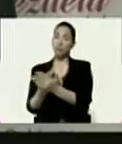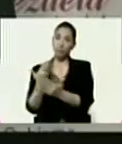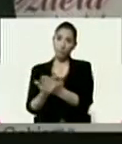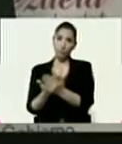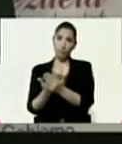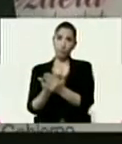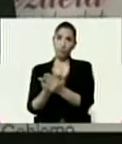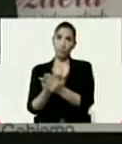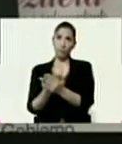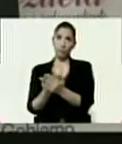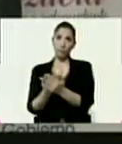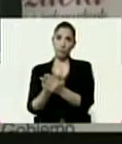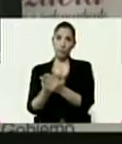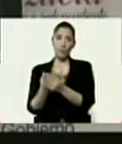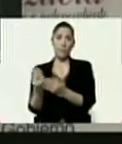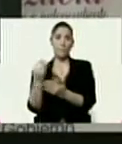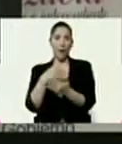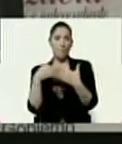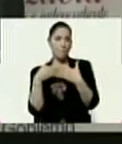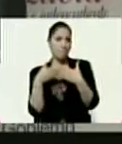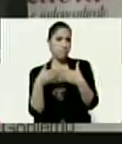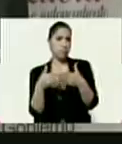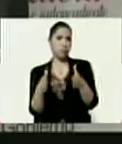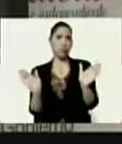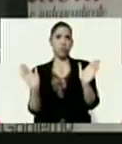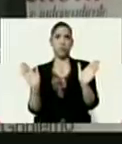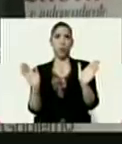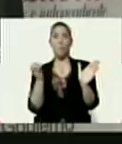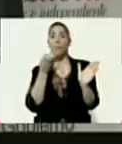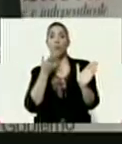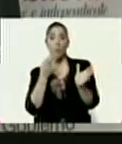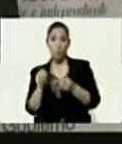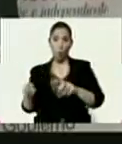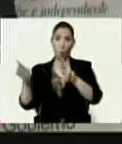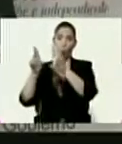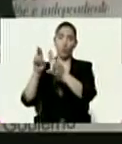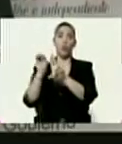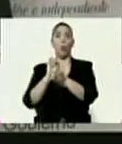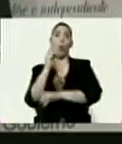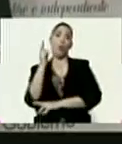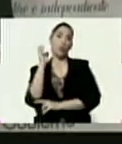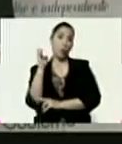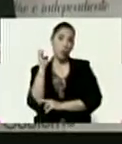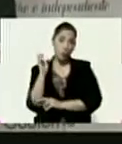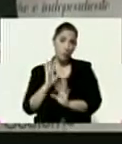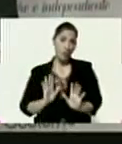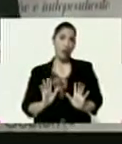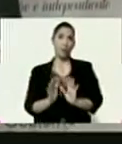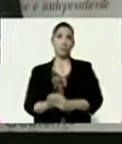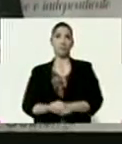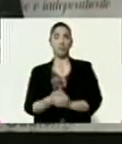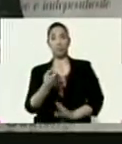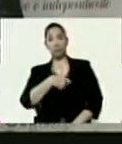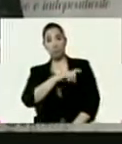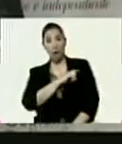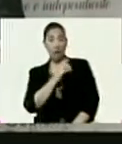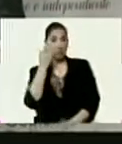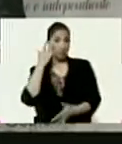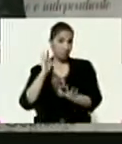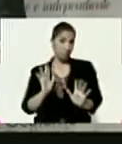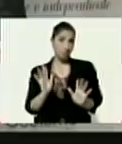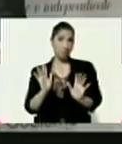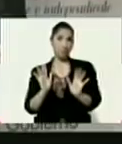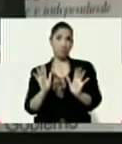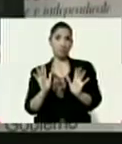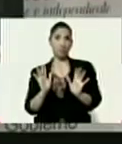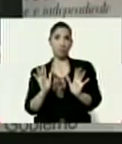proponemos sea lo más amplio posible. Que observe Naciones Unidas, que observe la Unión Europea si así lo quiere, que observe España si así lo